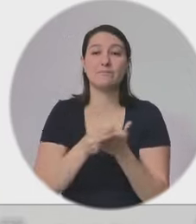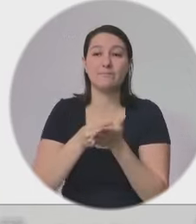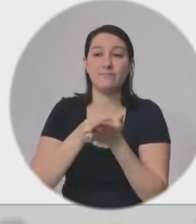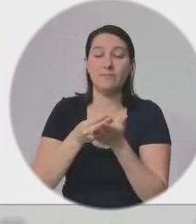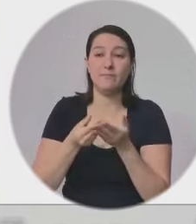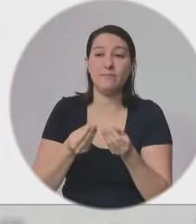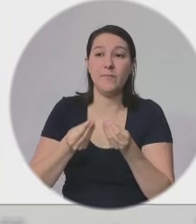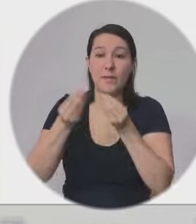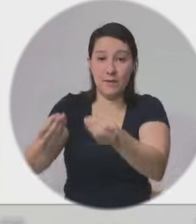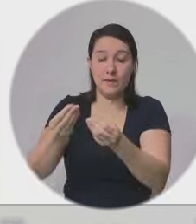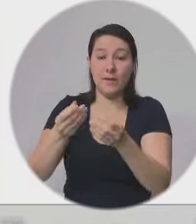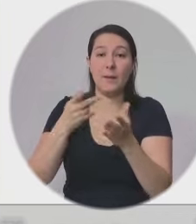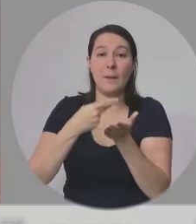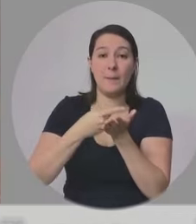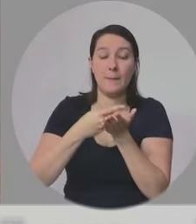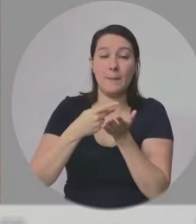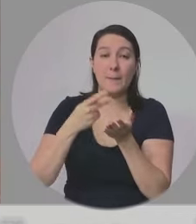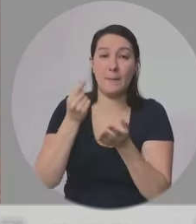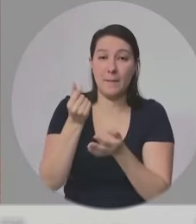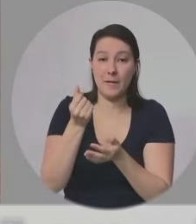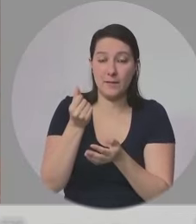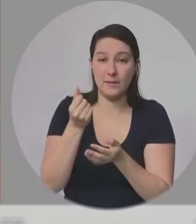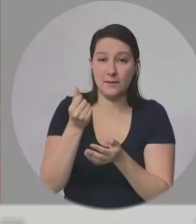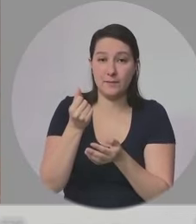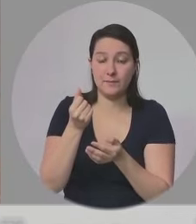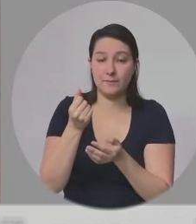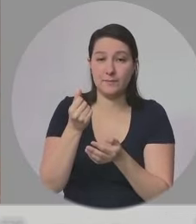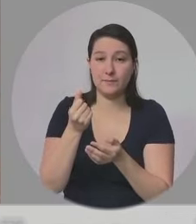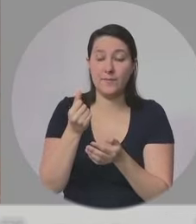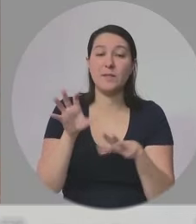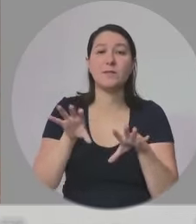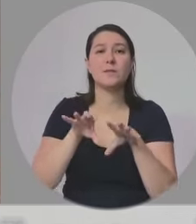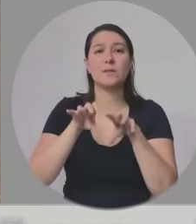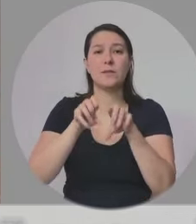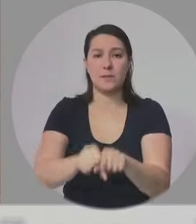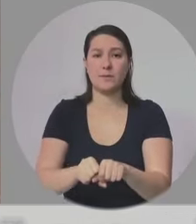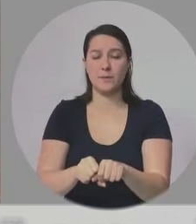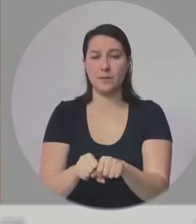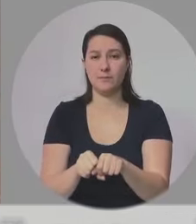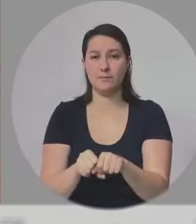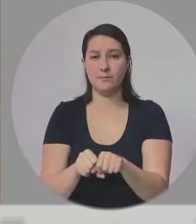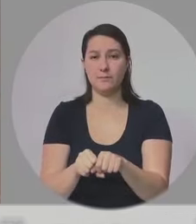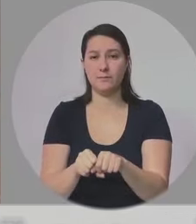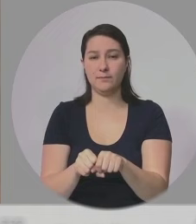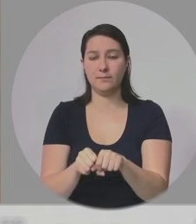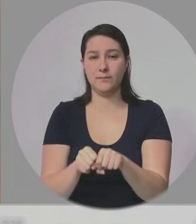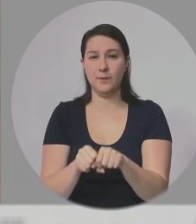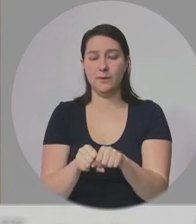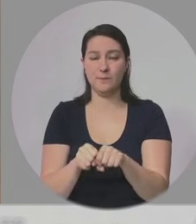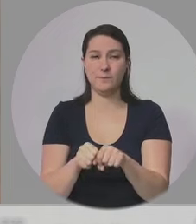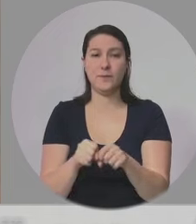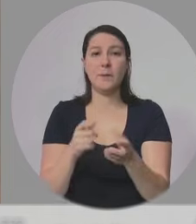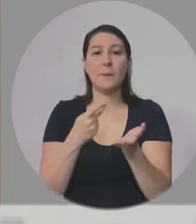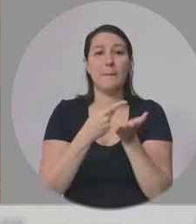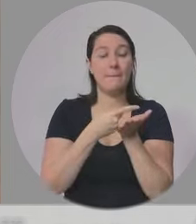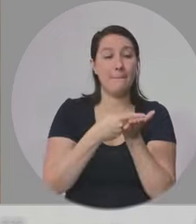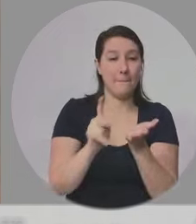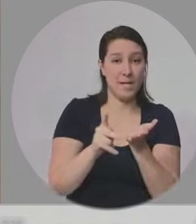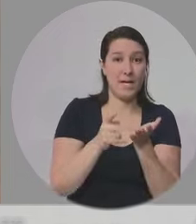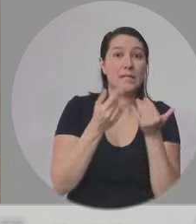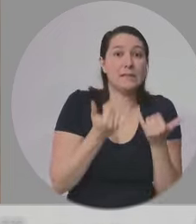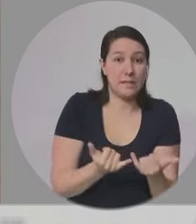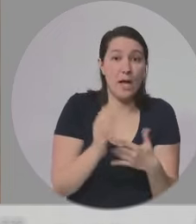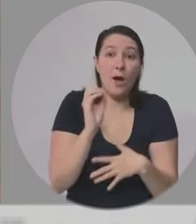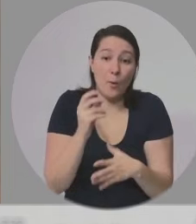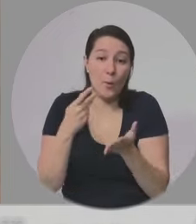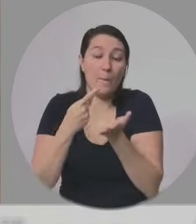reservar esta habitación le tienen que dar en la opción de reservar pueden muchos hoteles darle la opción de pagar ahorita o pagar después en